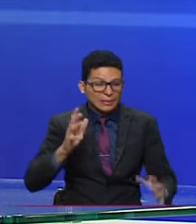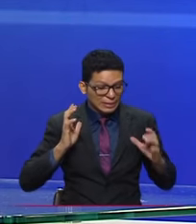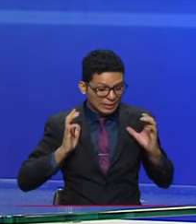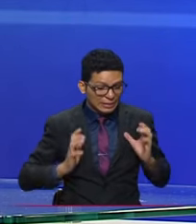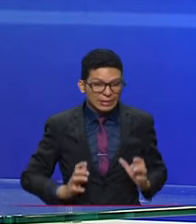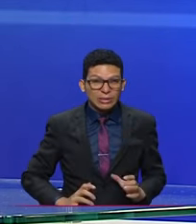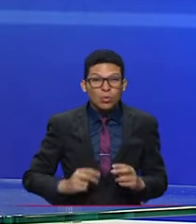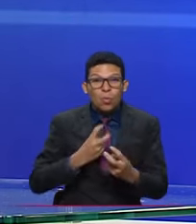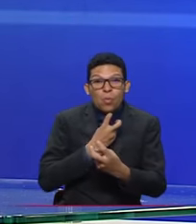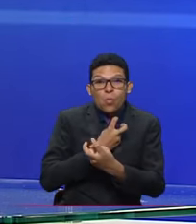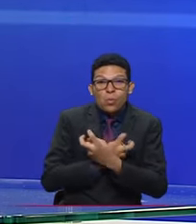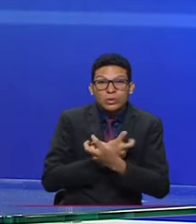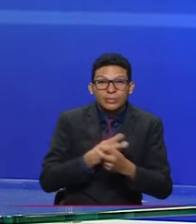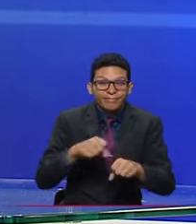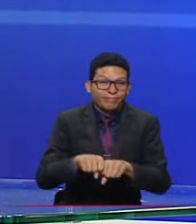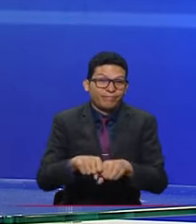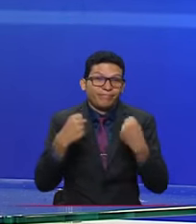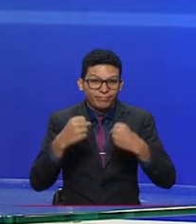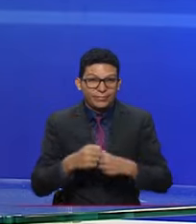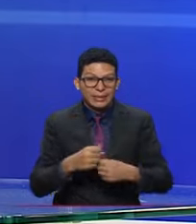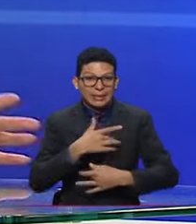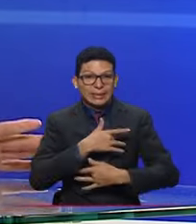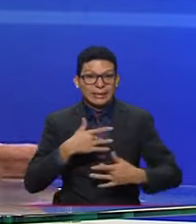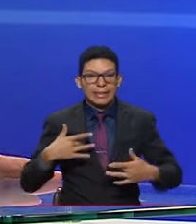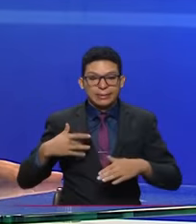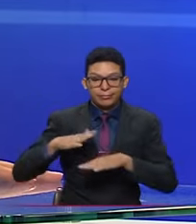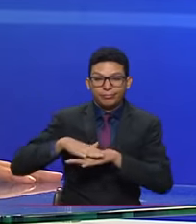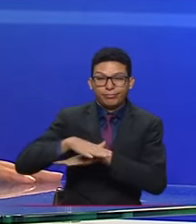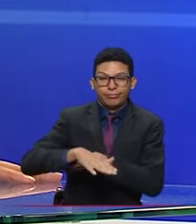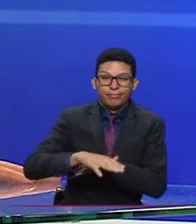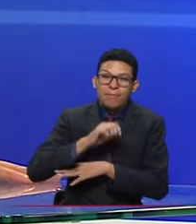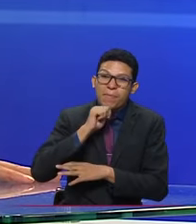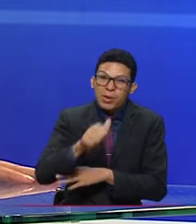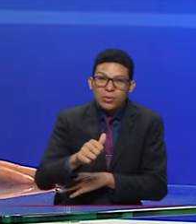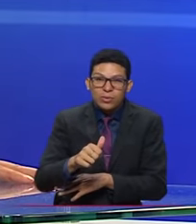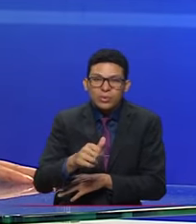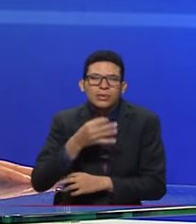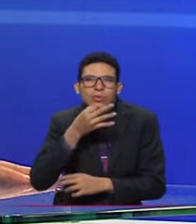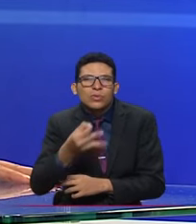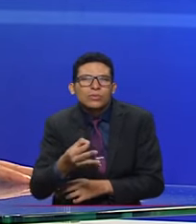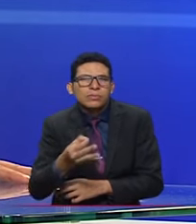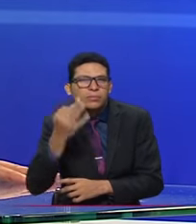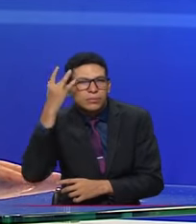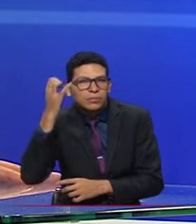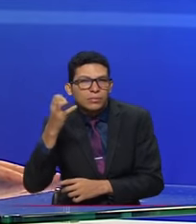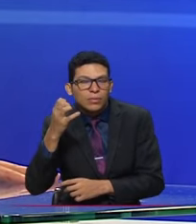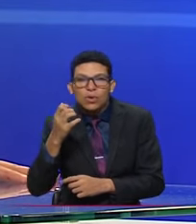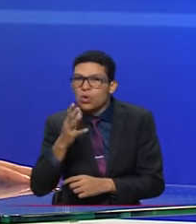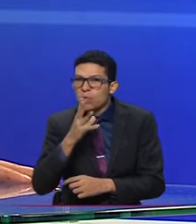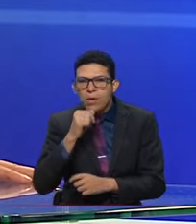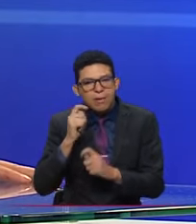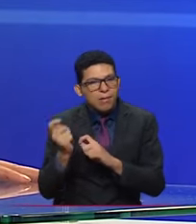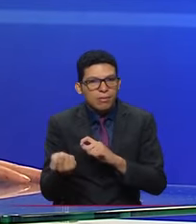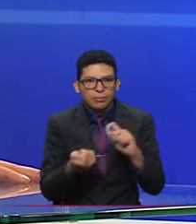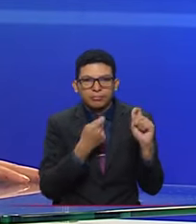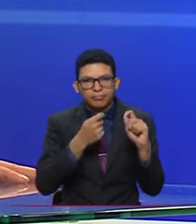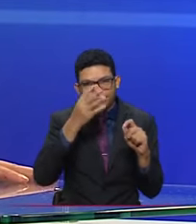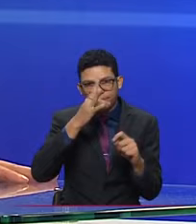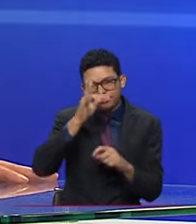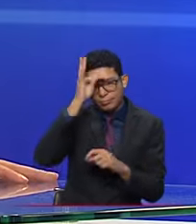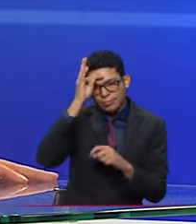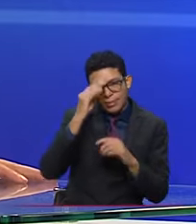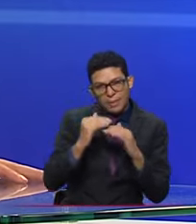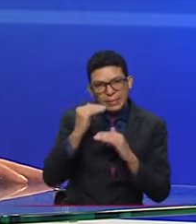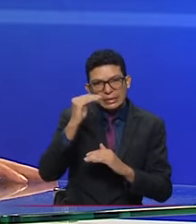múltiples fracturas. Su salud se ha complicado mucho más, según denuncia su familia, porque no se ha cumplido con el traslado que requiere a una clínica